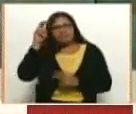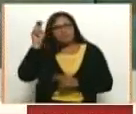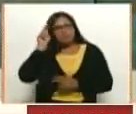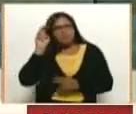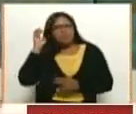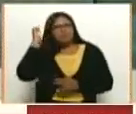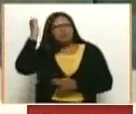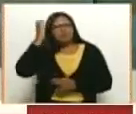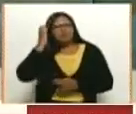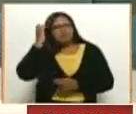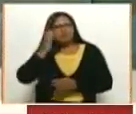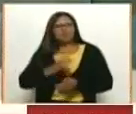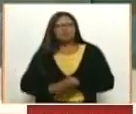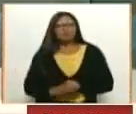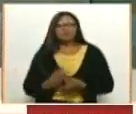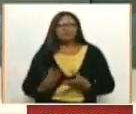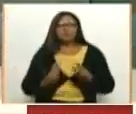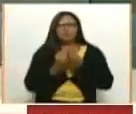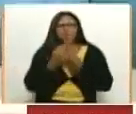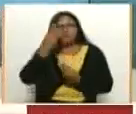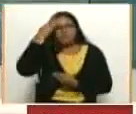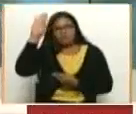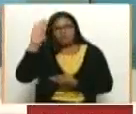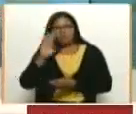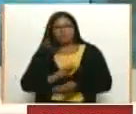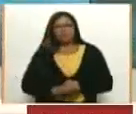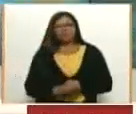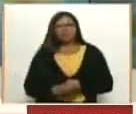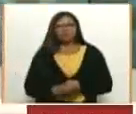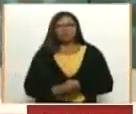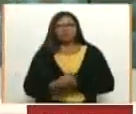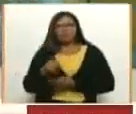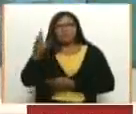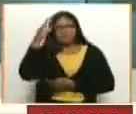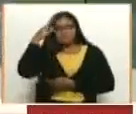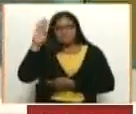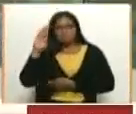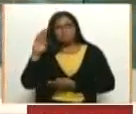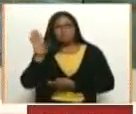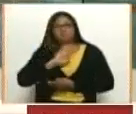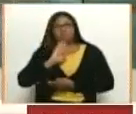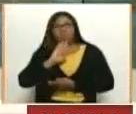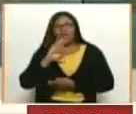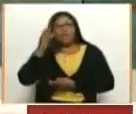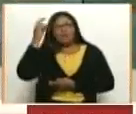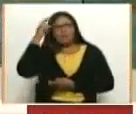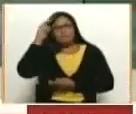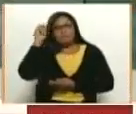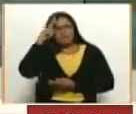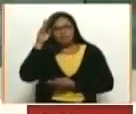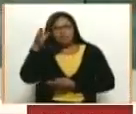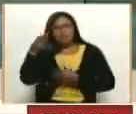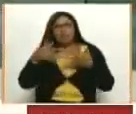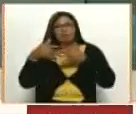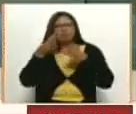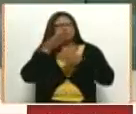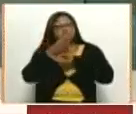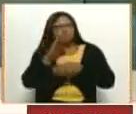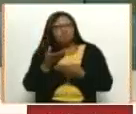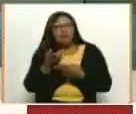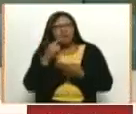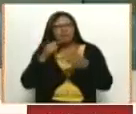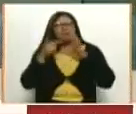Europa, hablaba de México, y por cierto, Petro está en los Estados Unidos. Se ha hablado mucho acerca de que él en